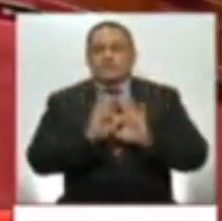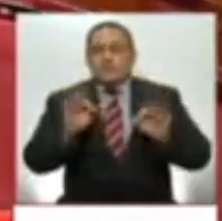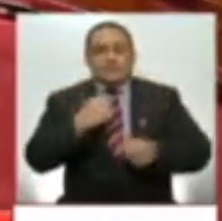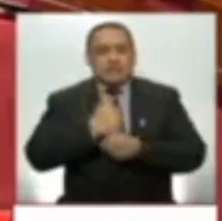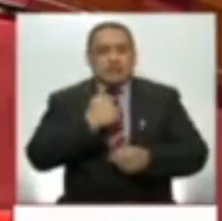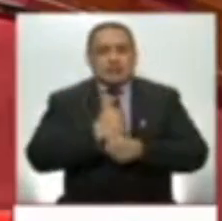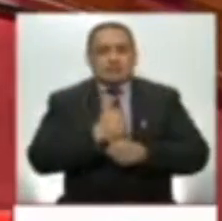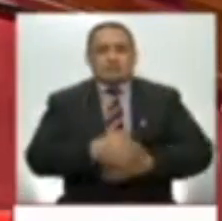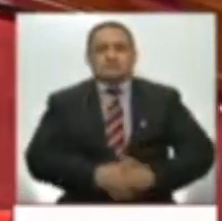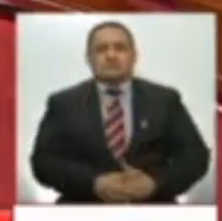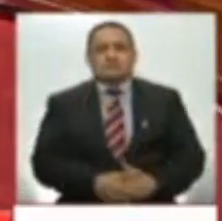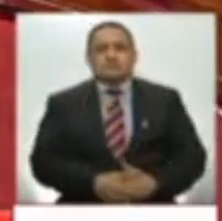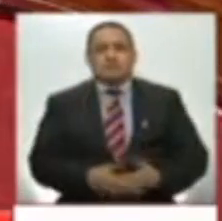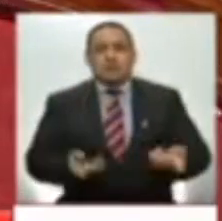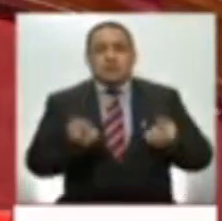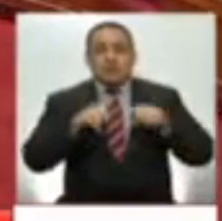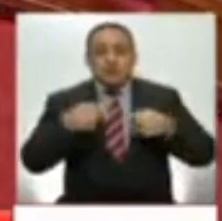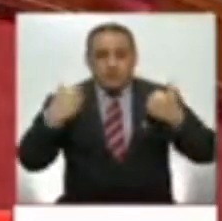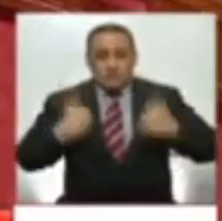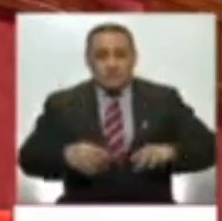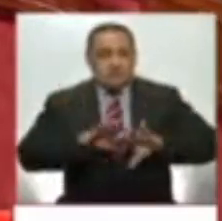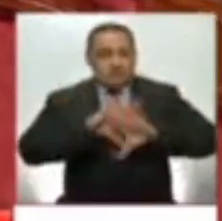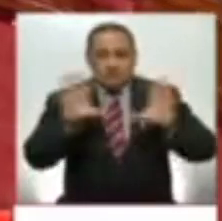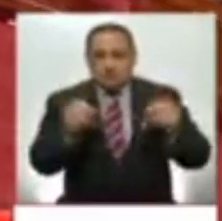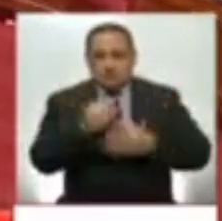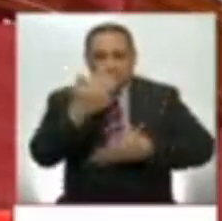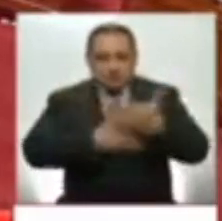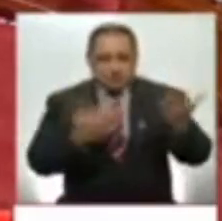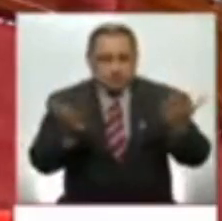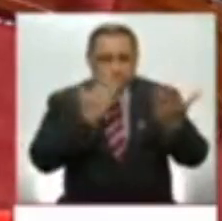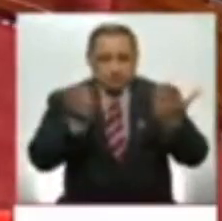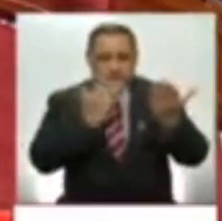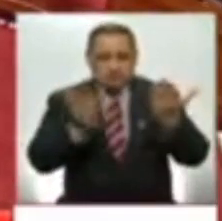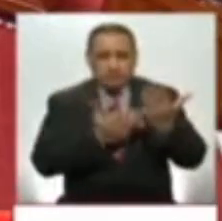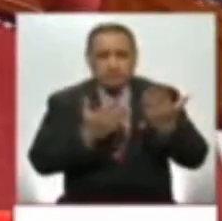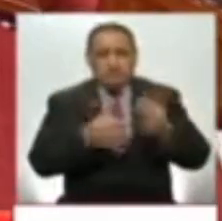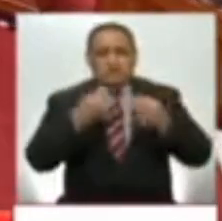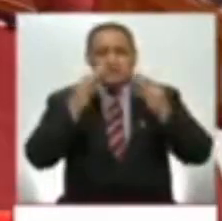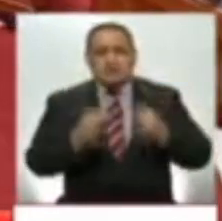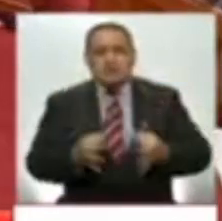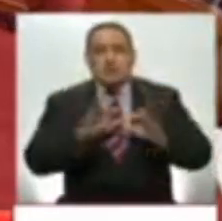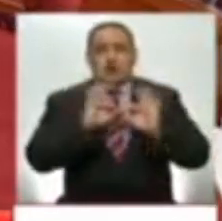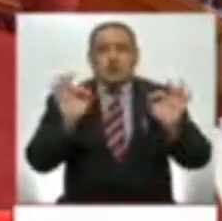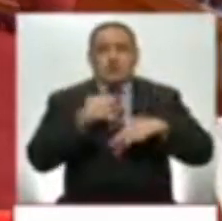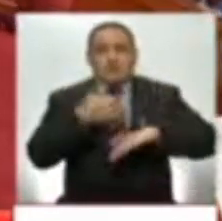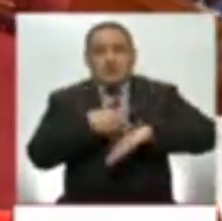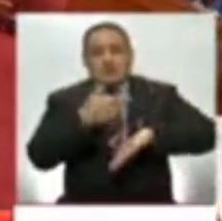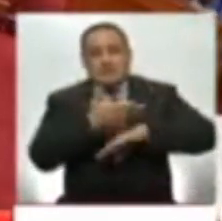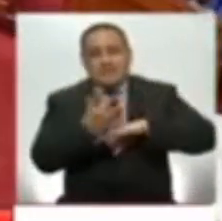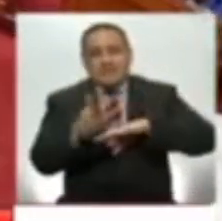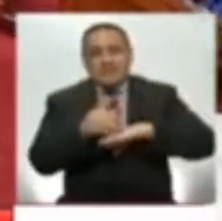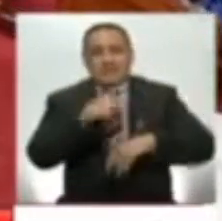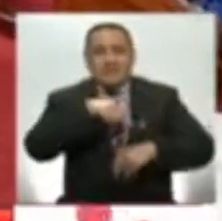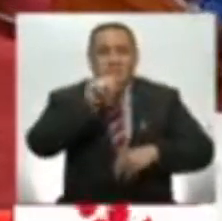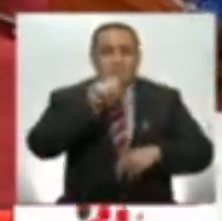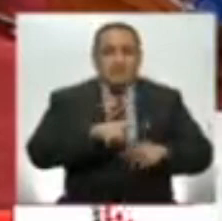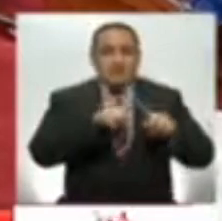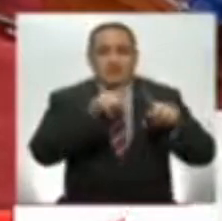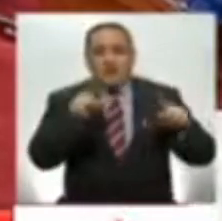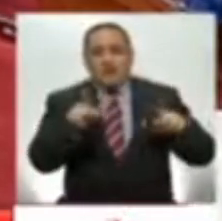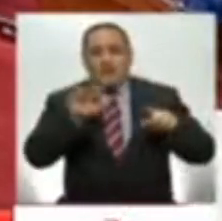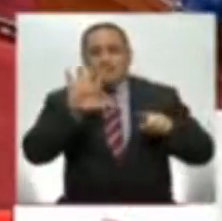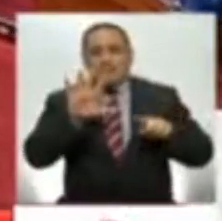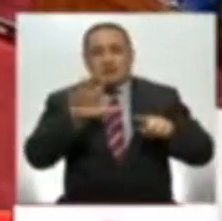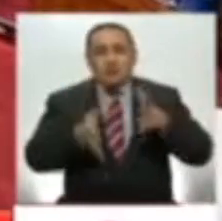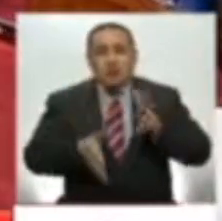ejercerlo. Una vez recibidas la totalidad de credenciales de los congresistas electos, o en su defecto a más tardar, entre el 1 y el